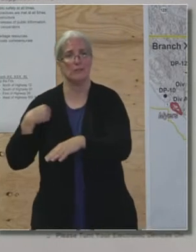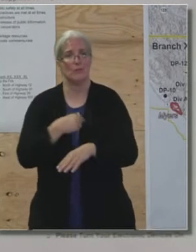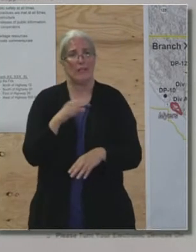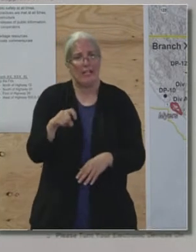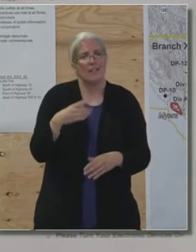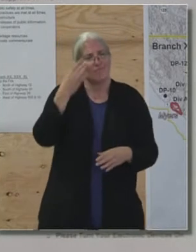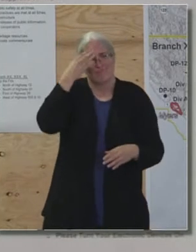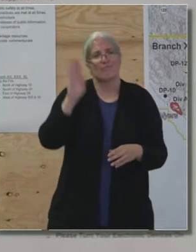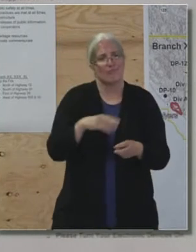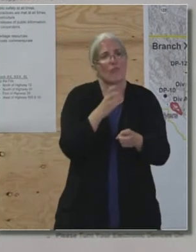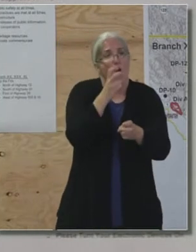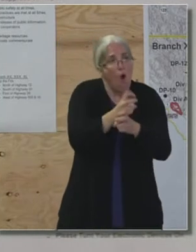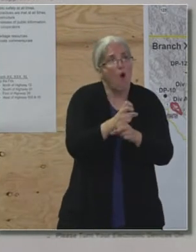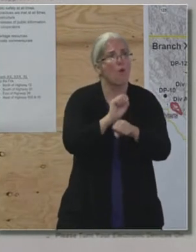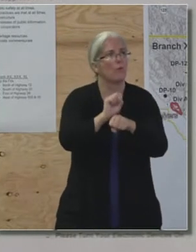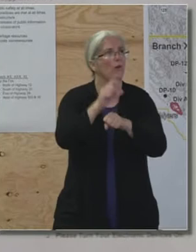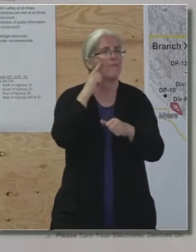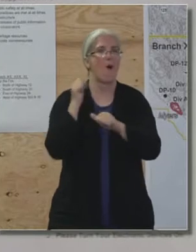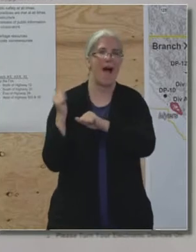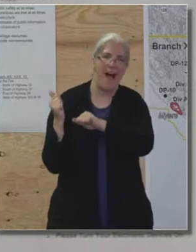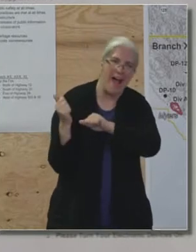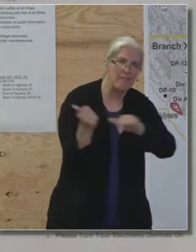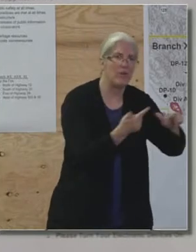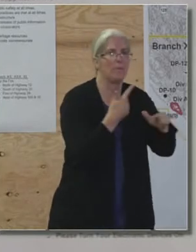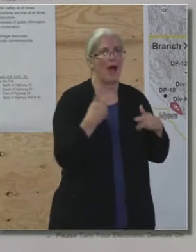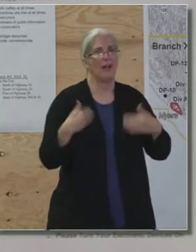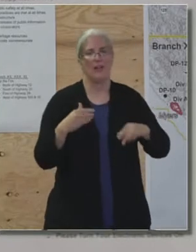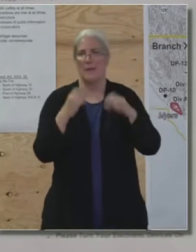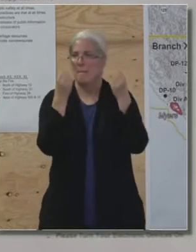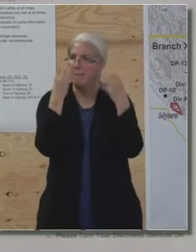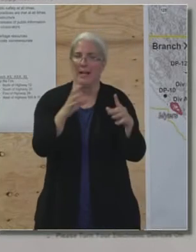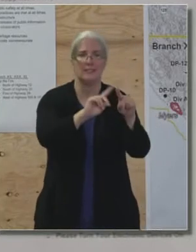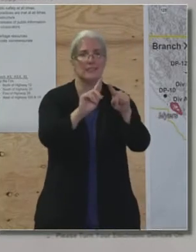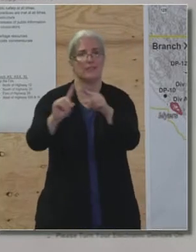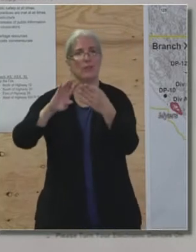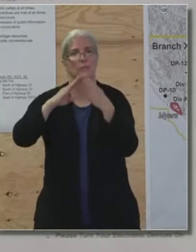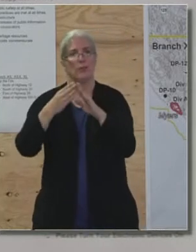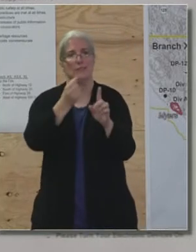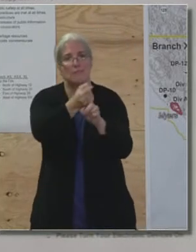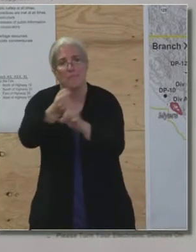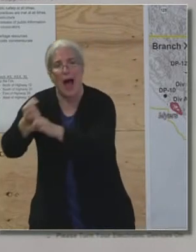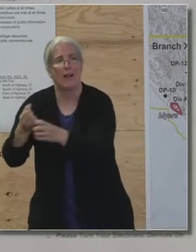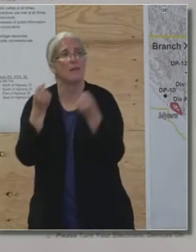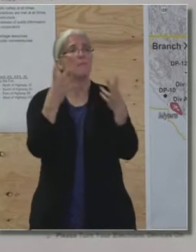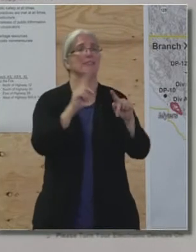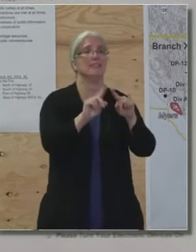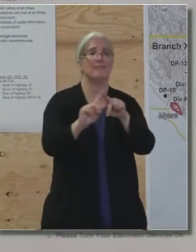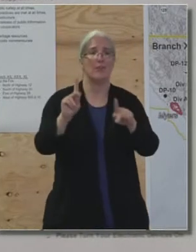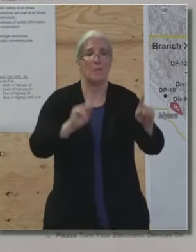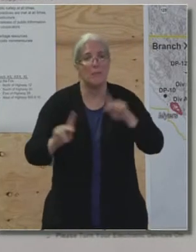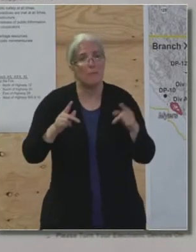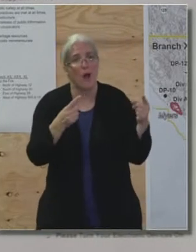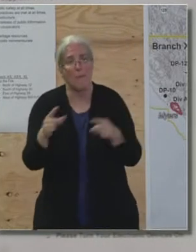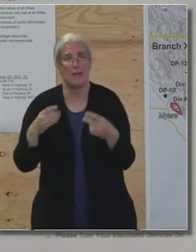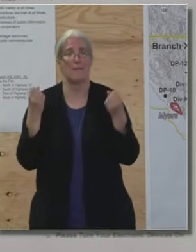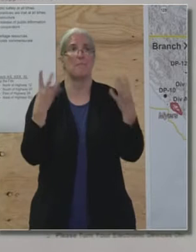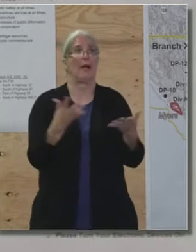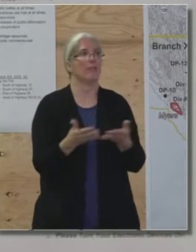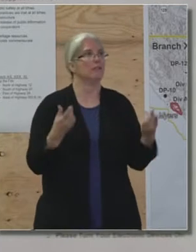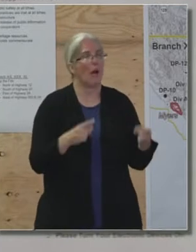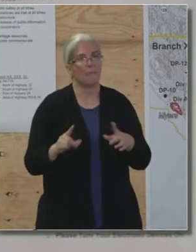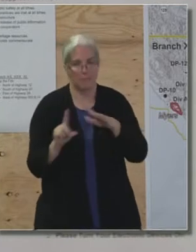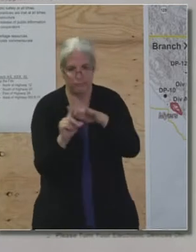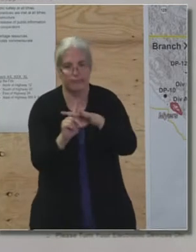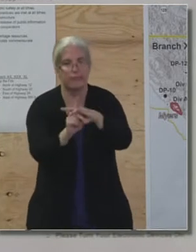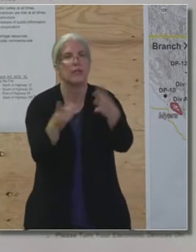el personal de los recursos es difícil para todos a sobreponernos a lo que está pasando en el norte de california y si